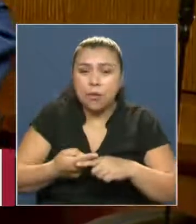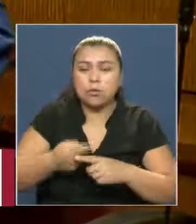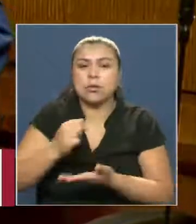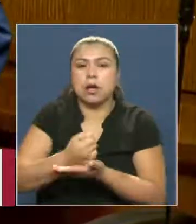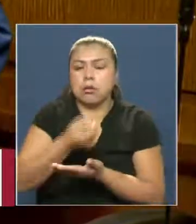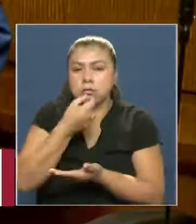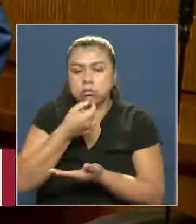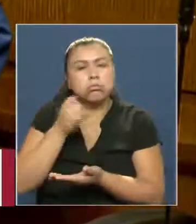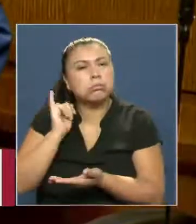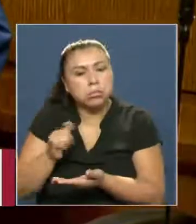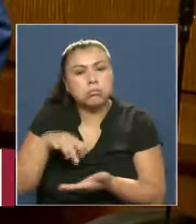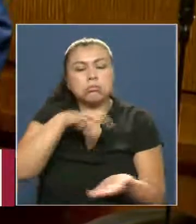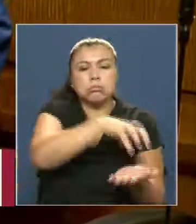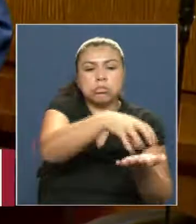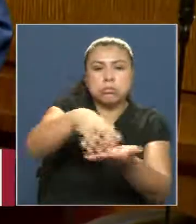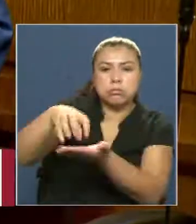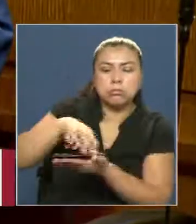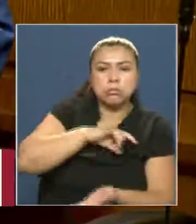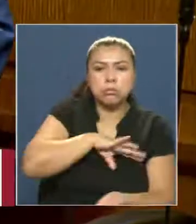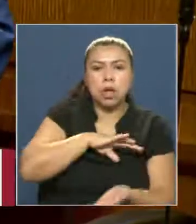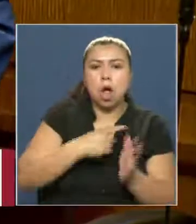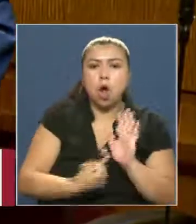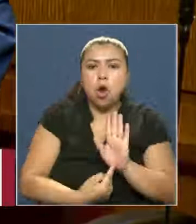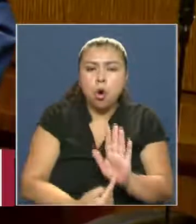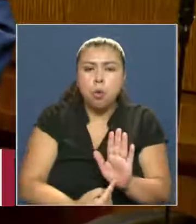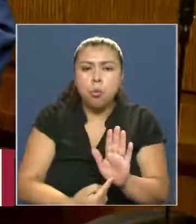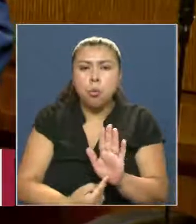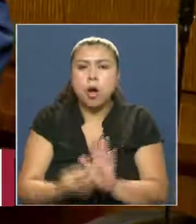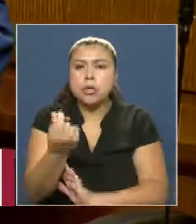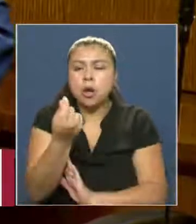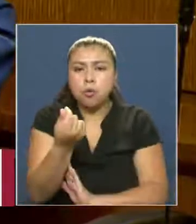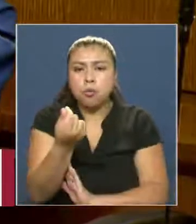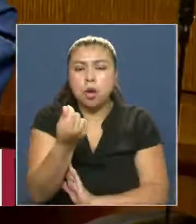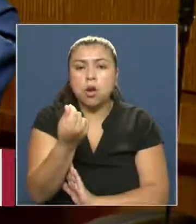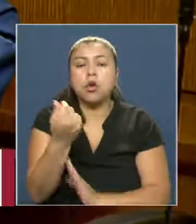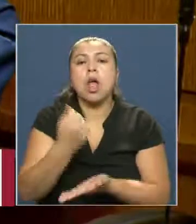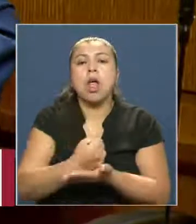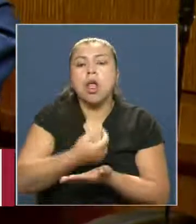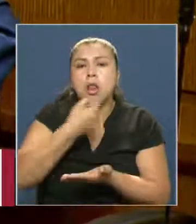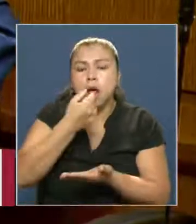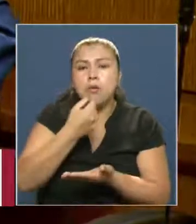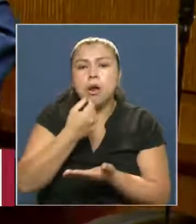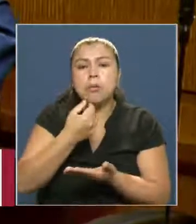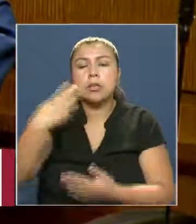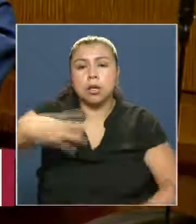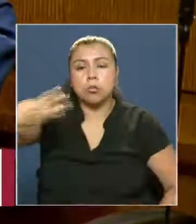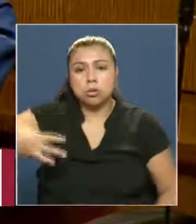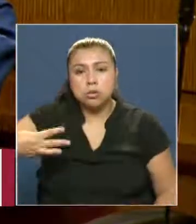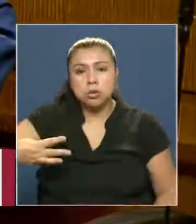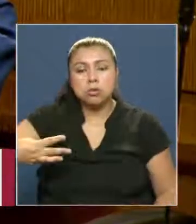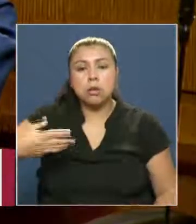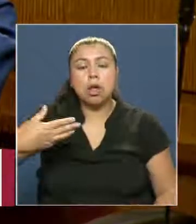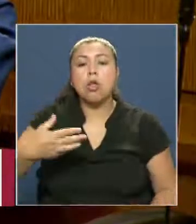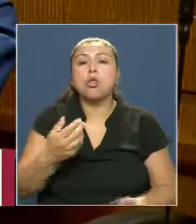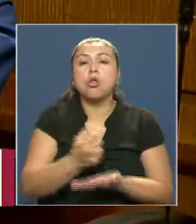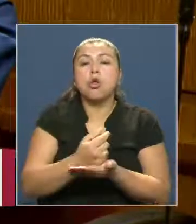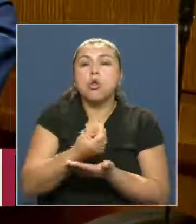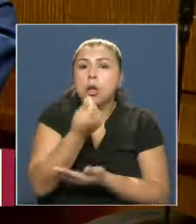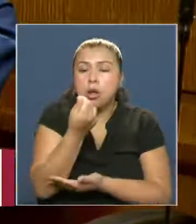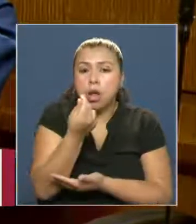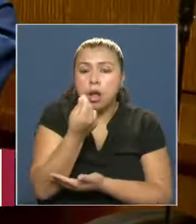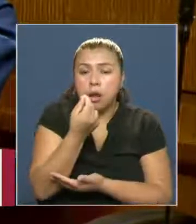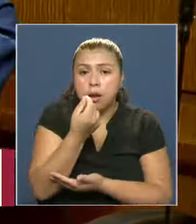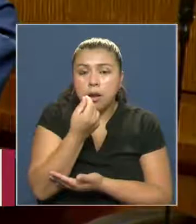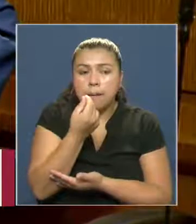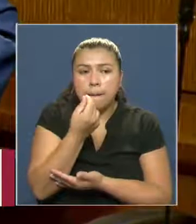cada una de las comunas de Chile. Lo demuestran los mismos precios de las farmacias populares que muchos municipios instalaron, en donde los precios son hasta